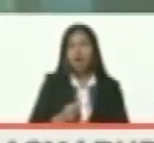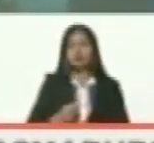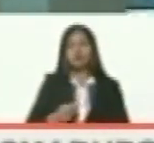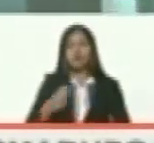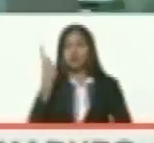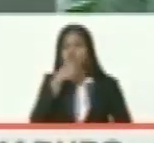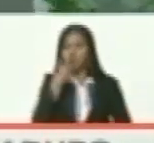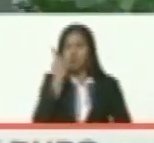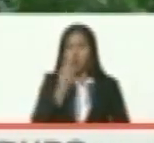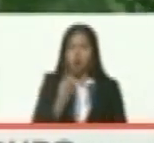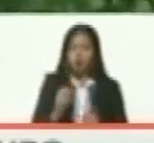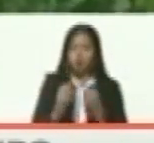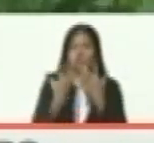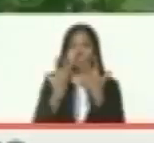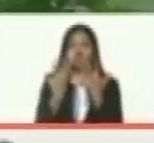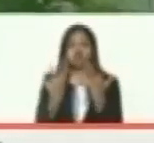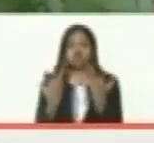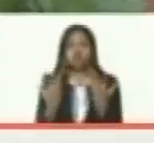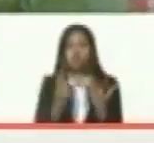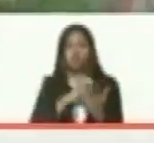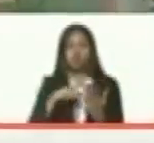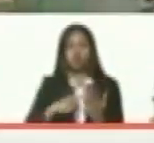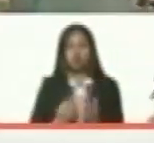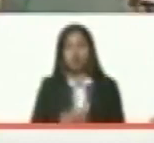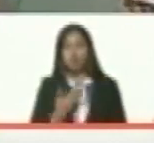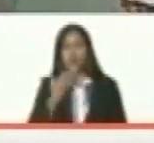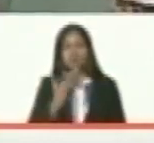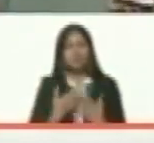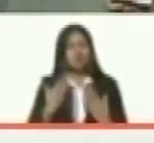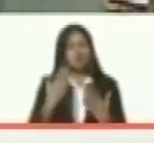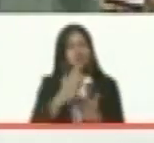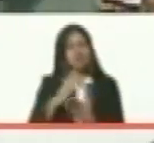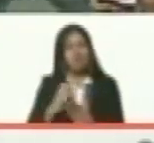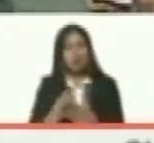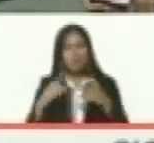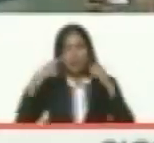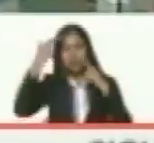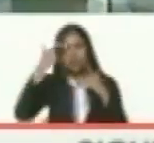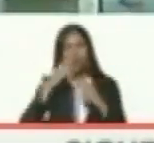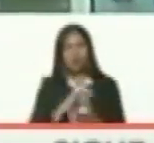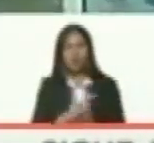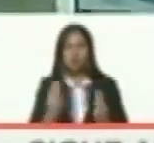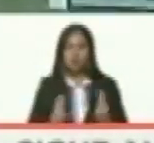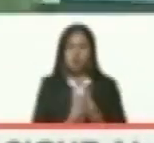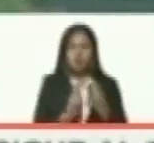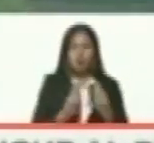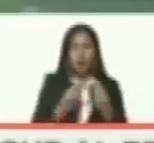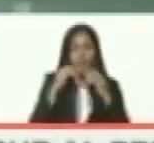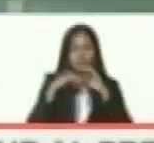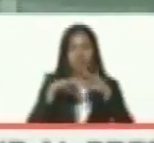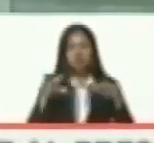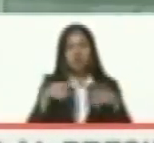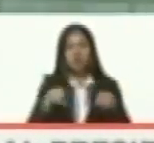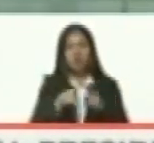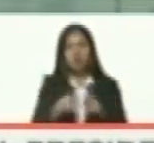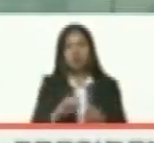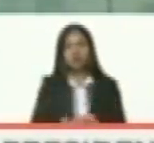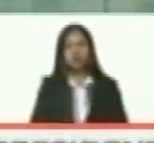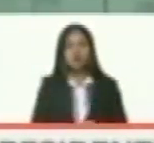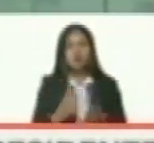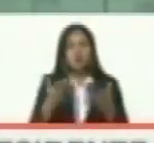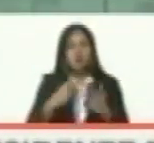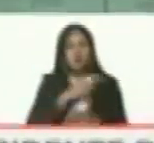con su rostro lleno de luz, de brillo. Le pedimos siempre a Chávez su compañía y sus bendiciones y que nos dé